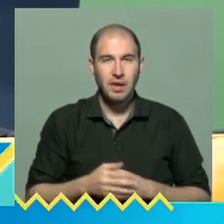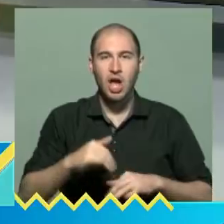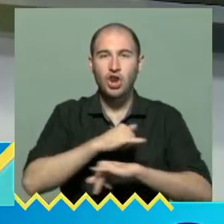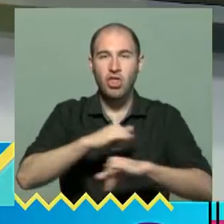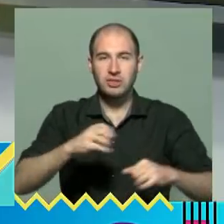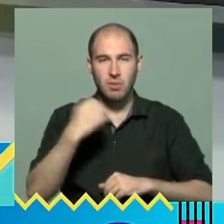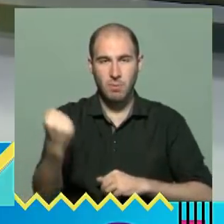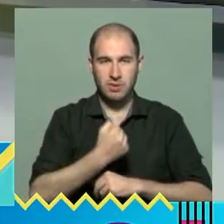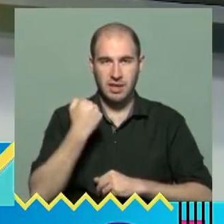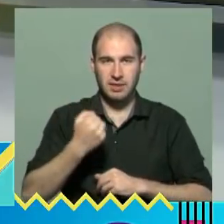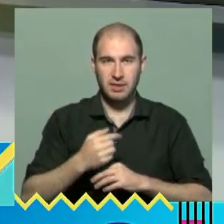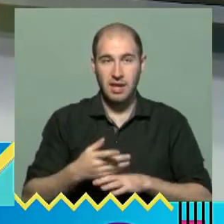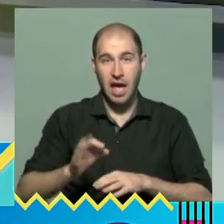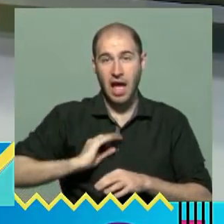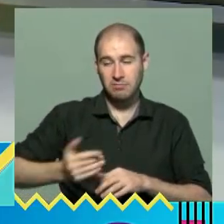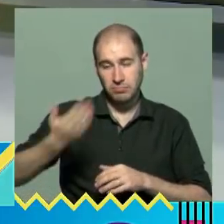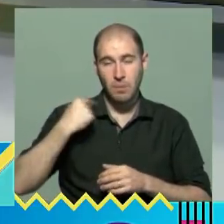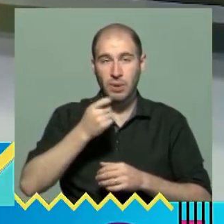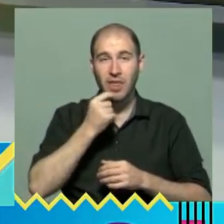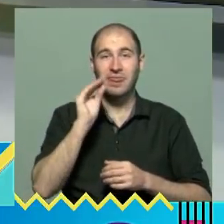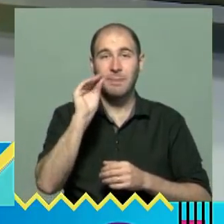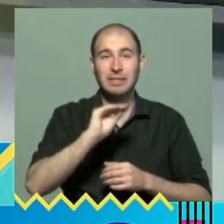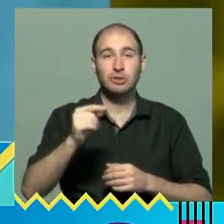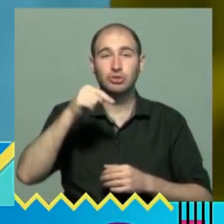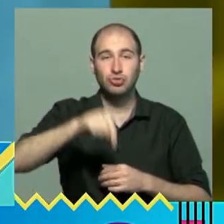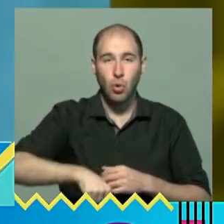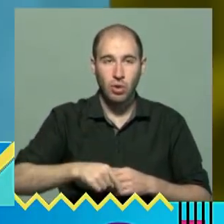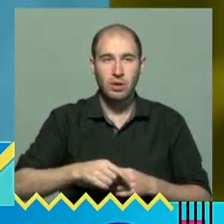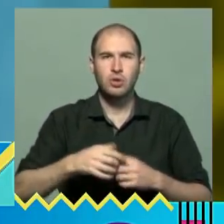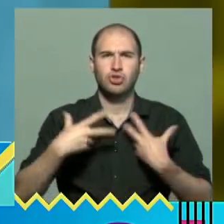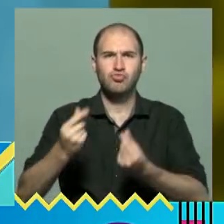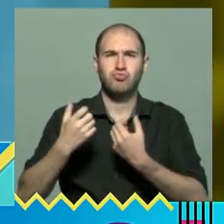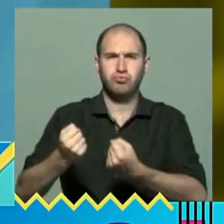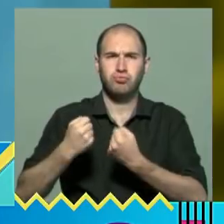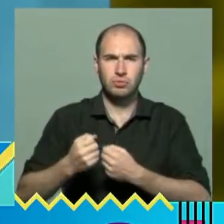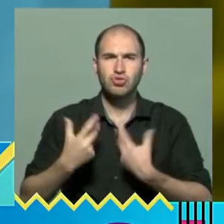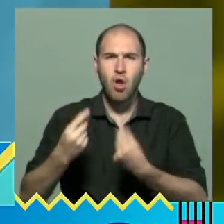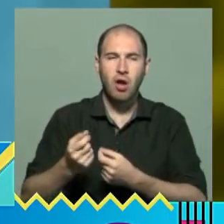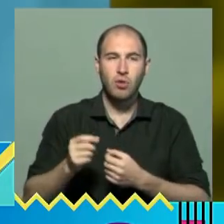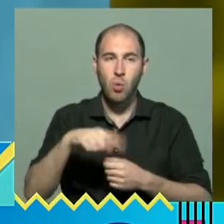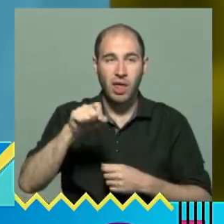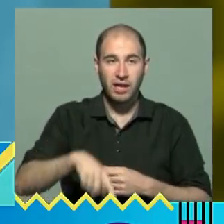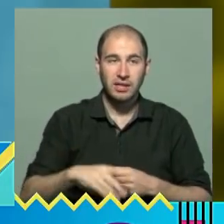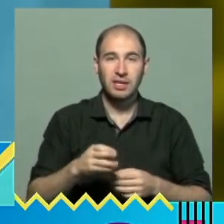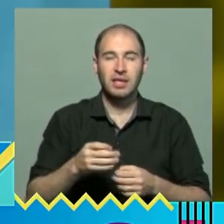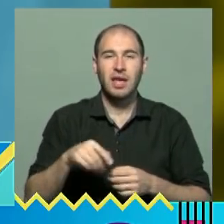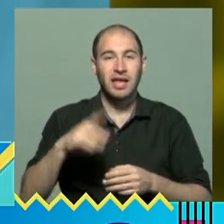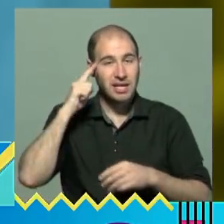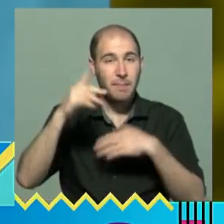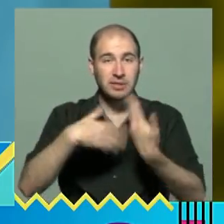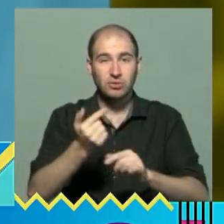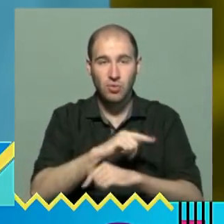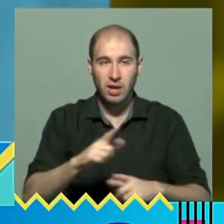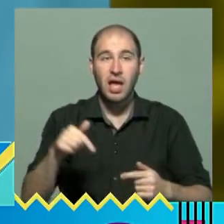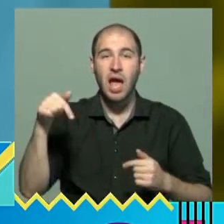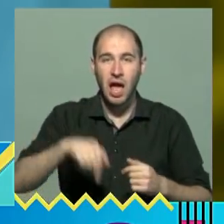noticia importante de esto es que hasta hace unos años, por ejemplo, los departamentos del sur, con mucha resistencia desde allí, no habían tenido este tipo de capacitaciones.